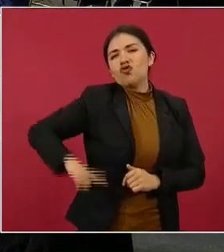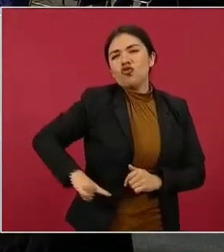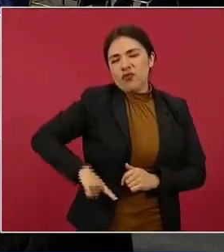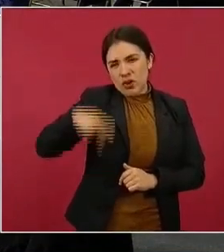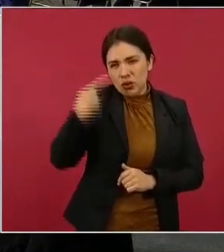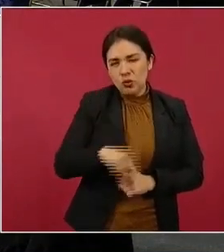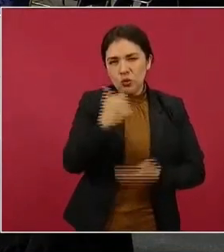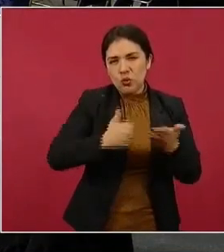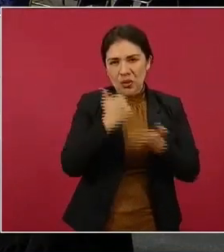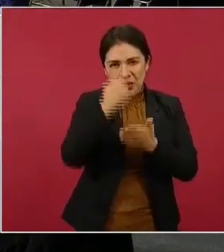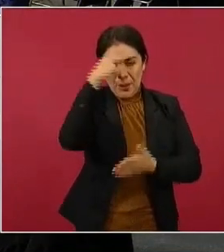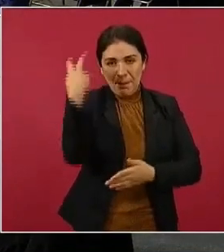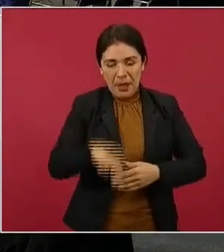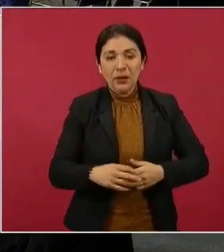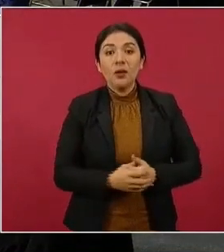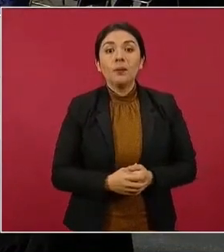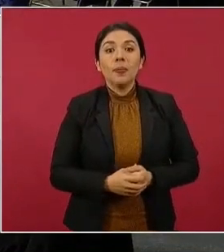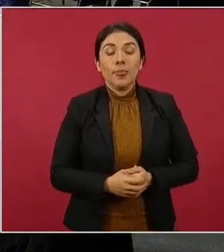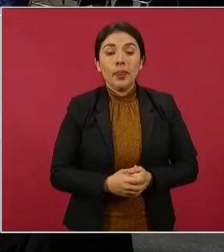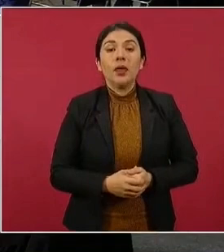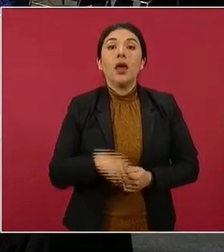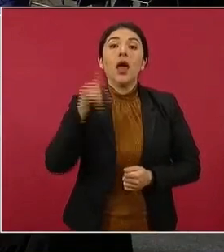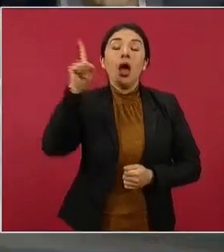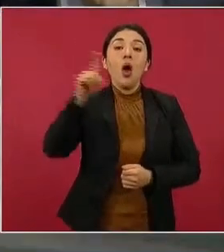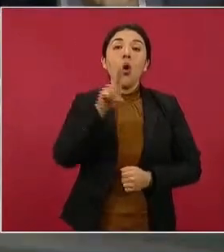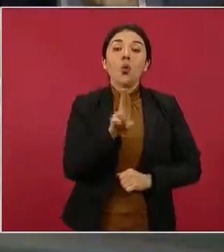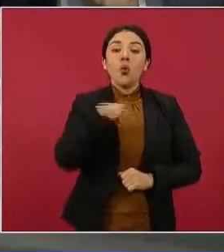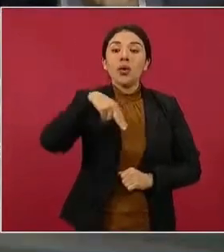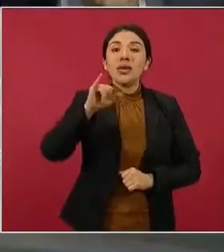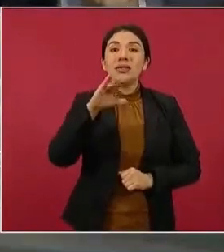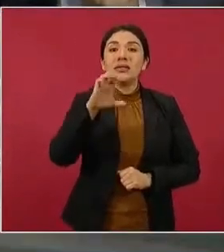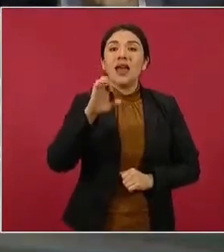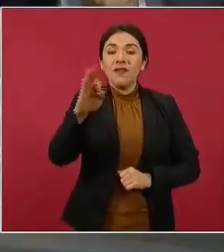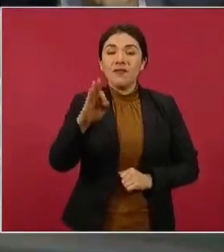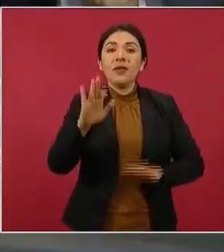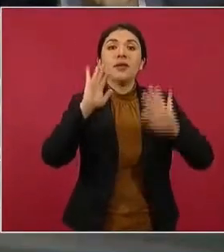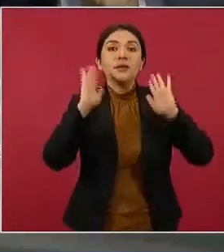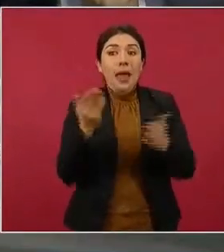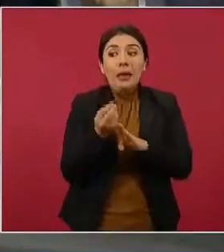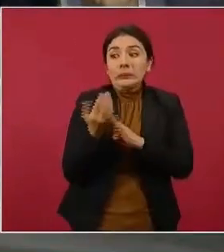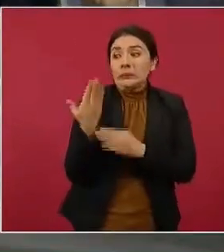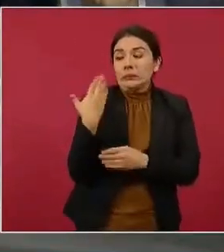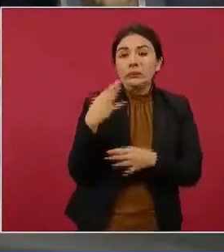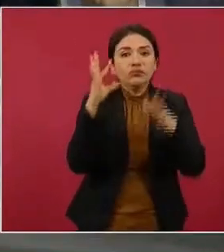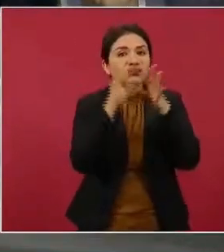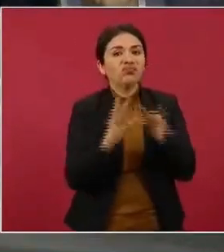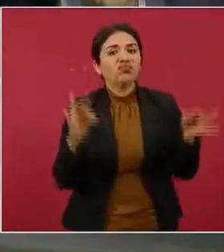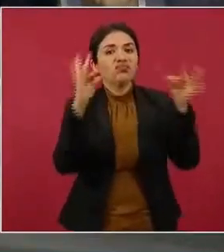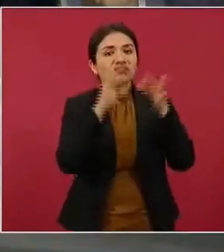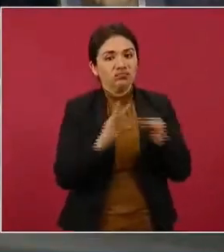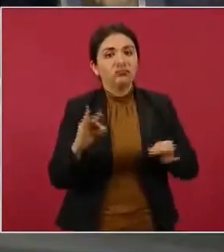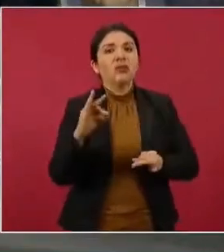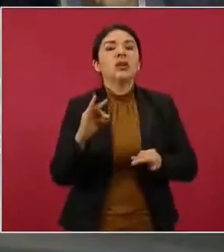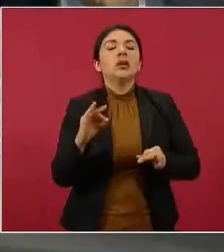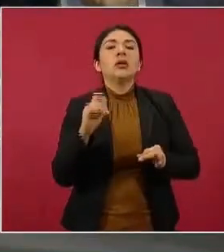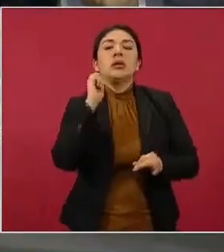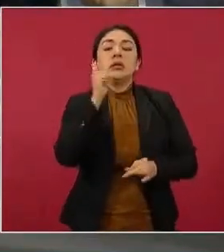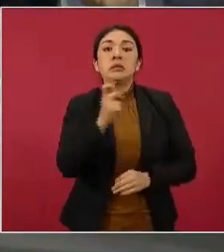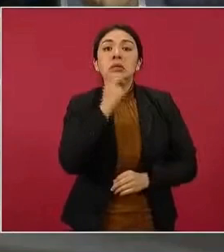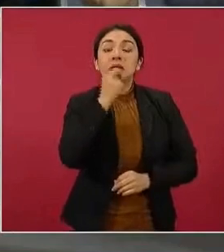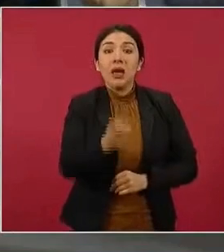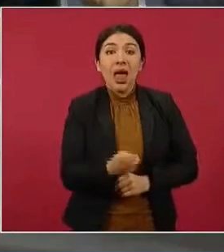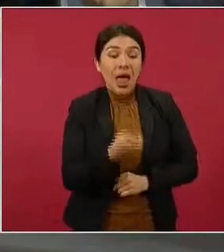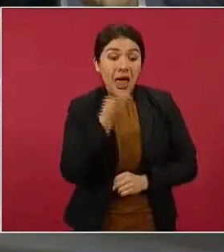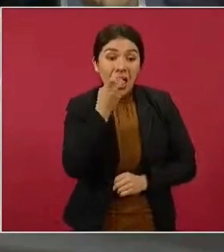Ciudad de México. La UNICEF acaba también de comentar, de exponer que